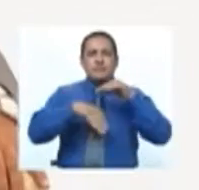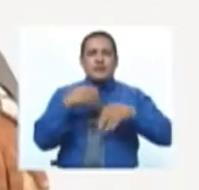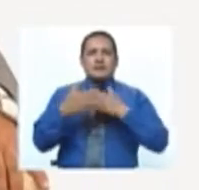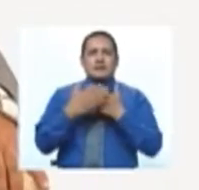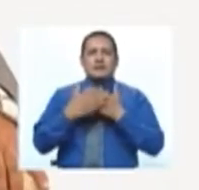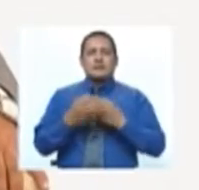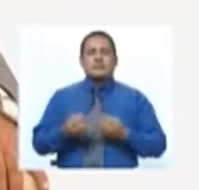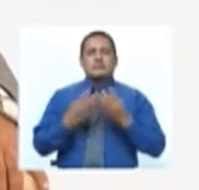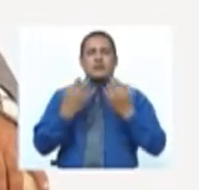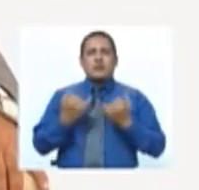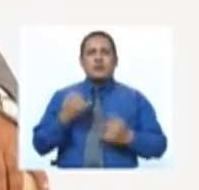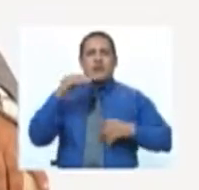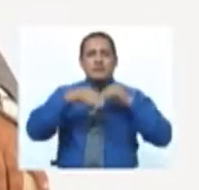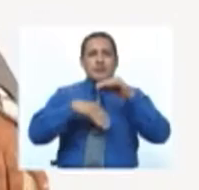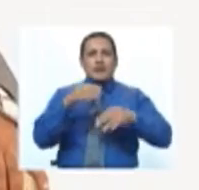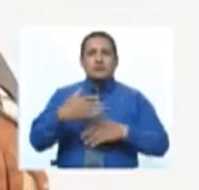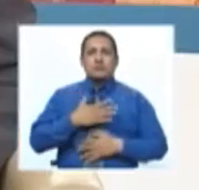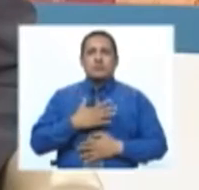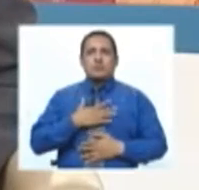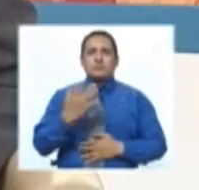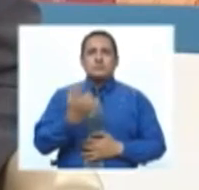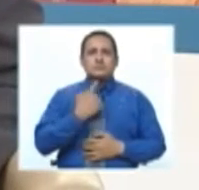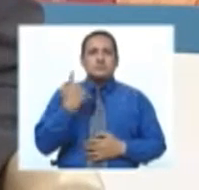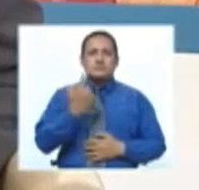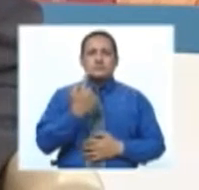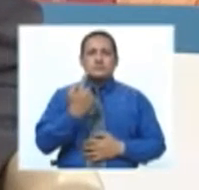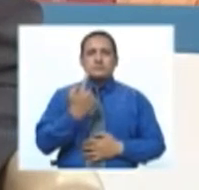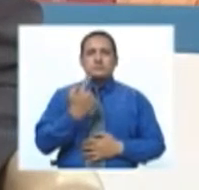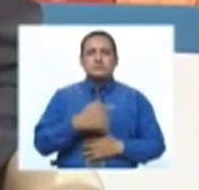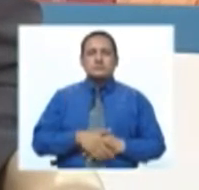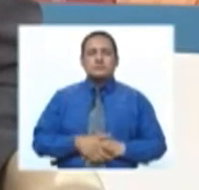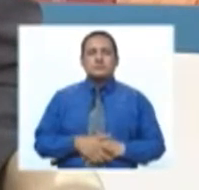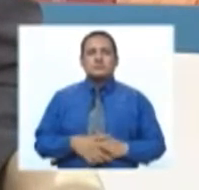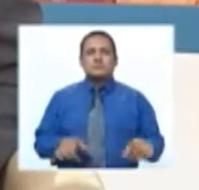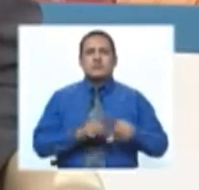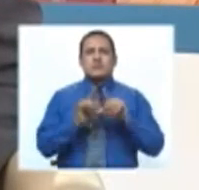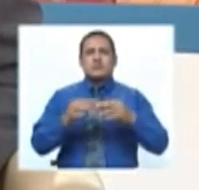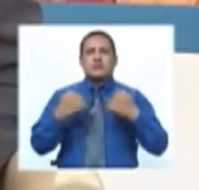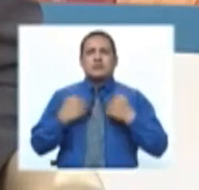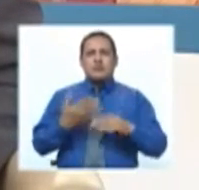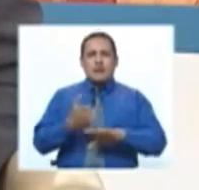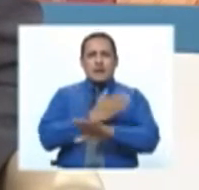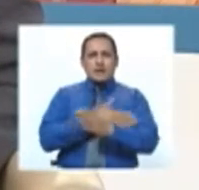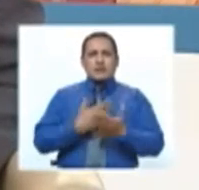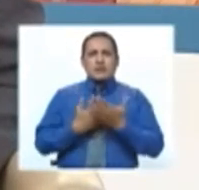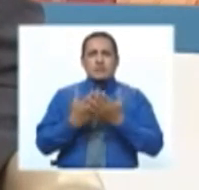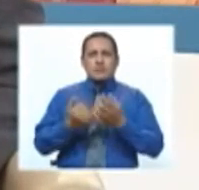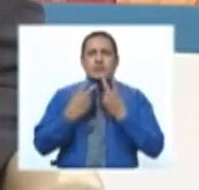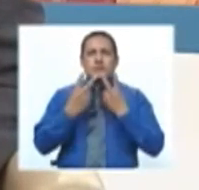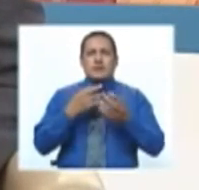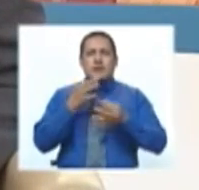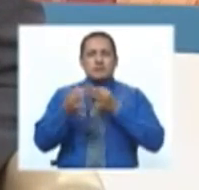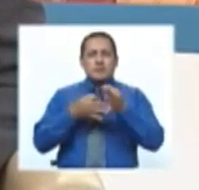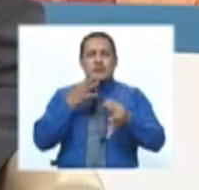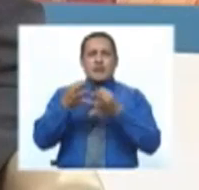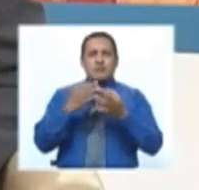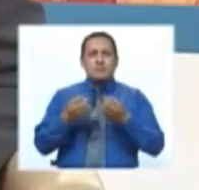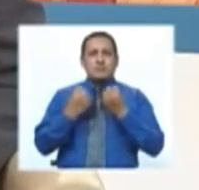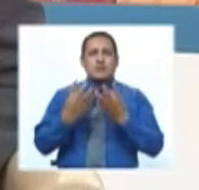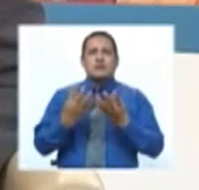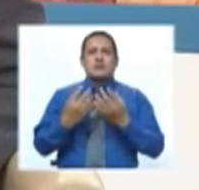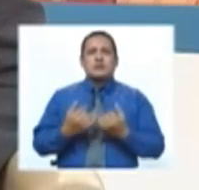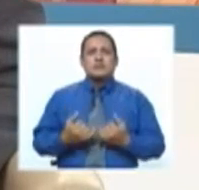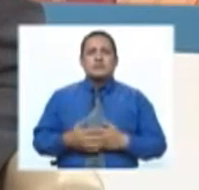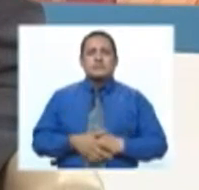litoral. Conforme, las playas son de dominio público, efectivamente. Así es. Y teniendo esa premisa, que la ha sentado usted muy